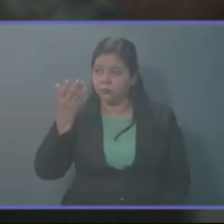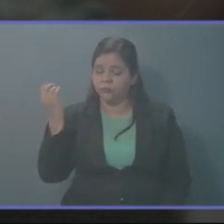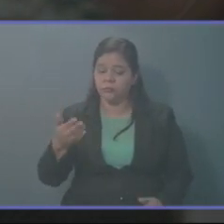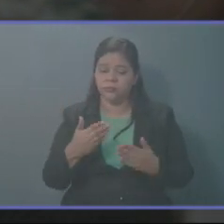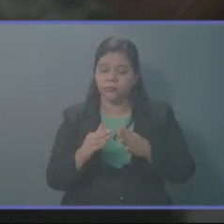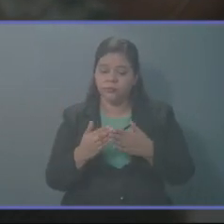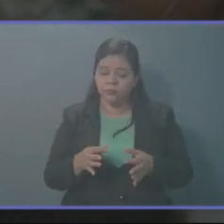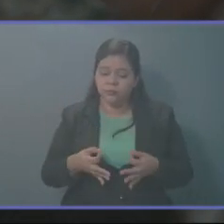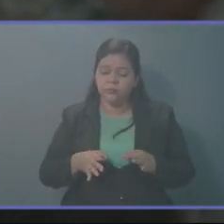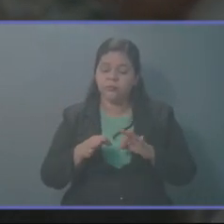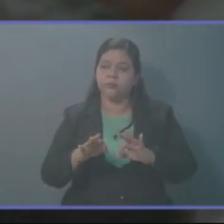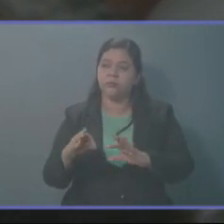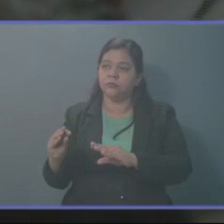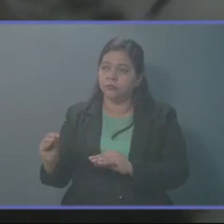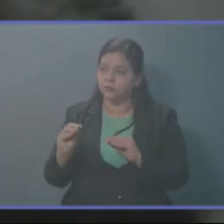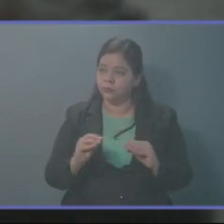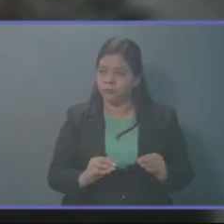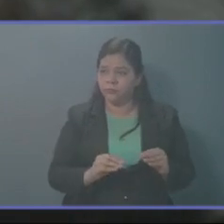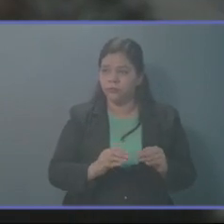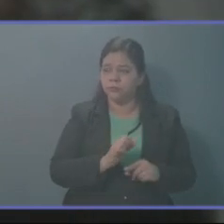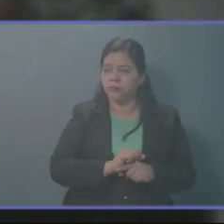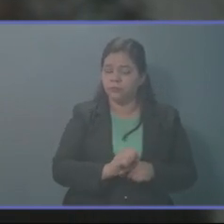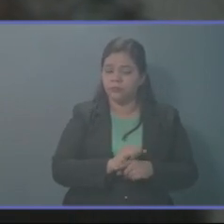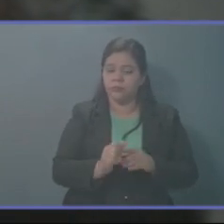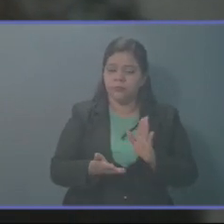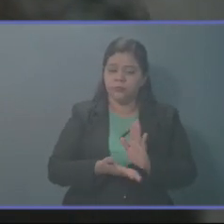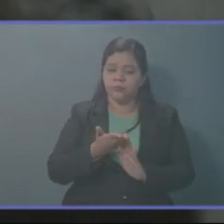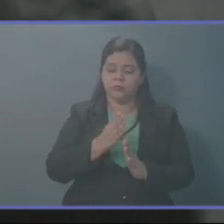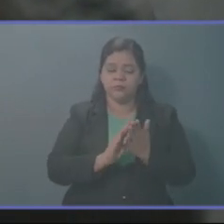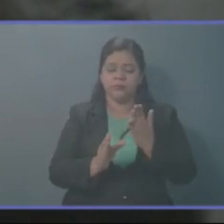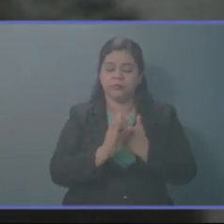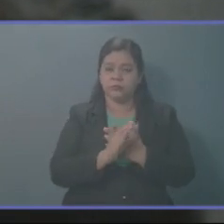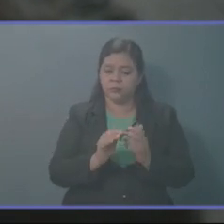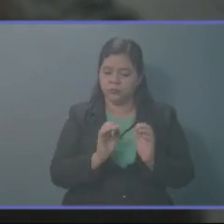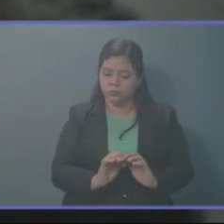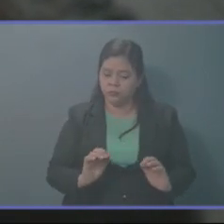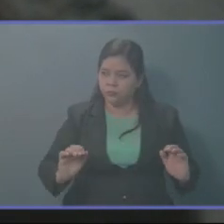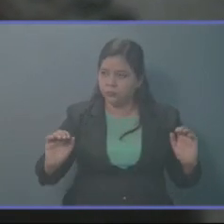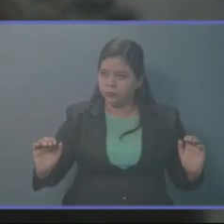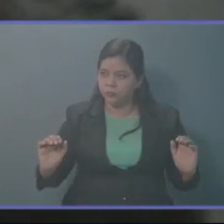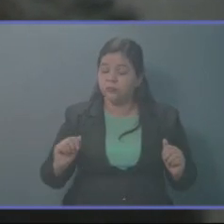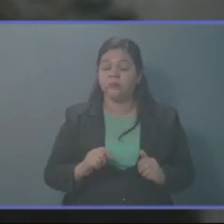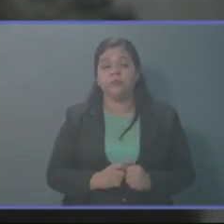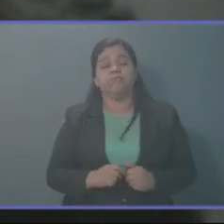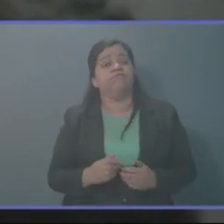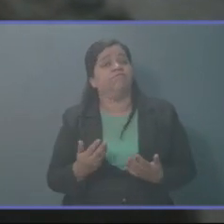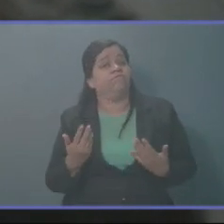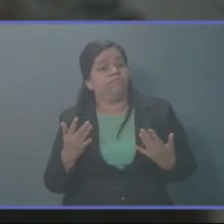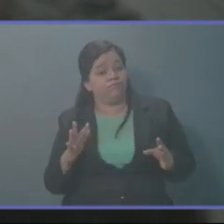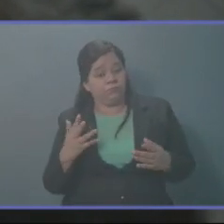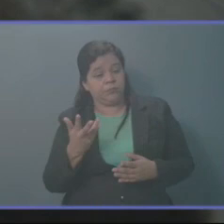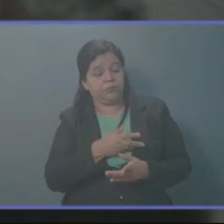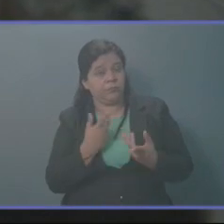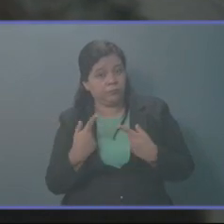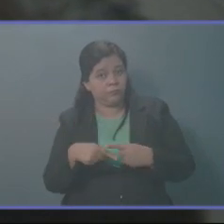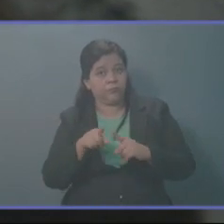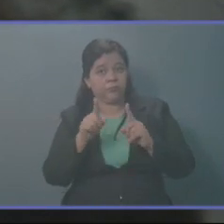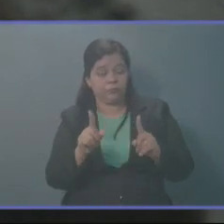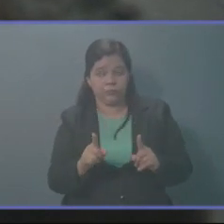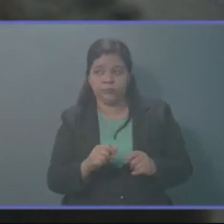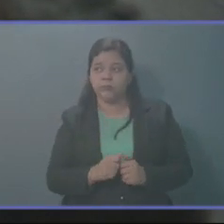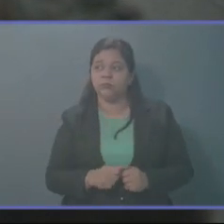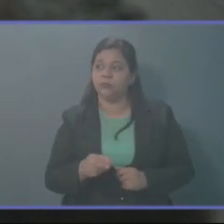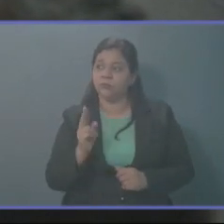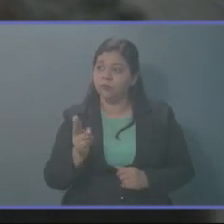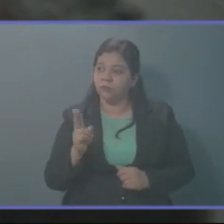modalidades que están aplicando para desarrollar las clases los niños y las niñas. Entonces seguimos teniendo, digamos,